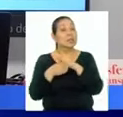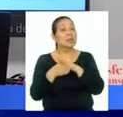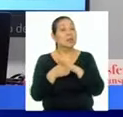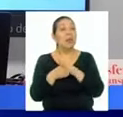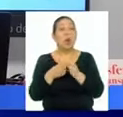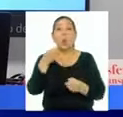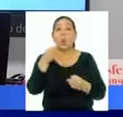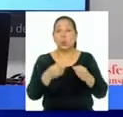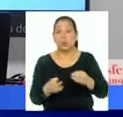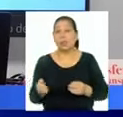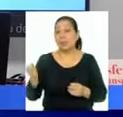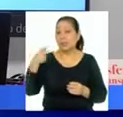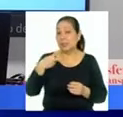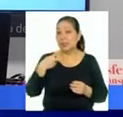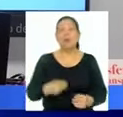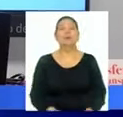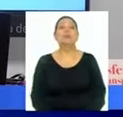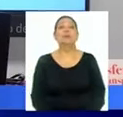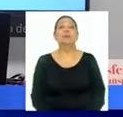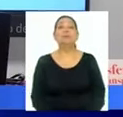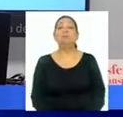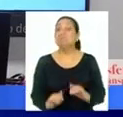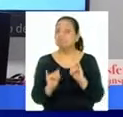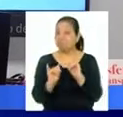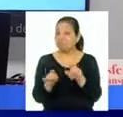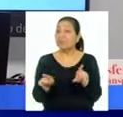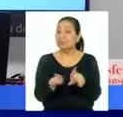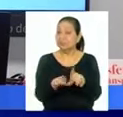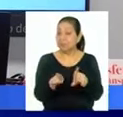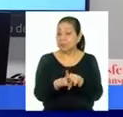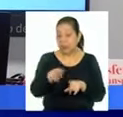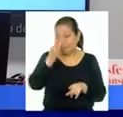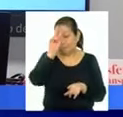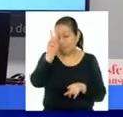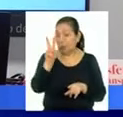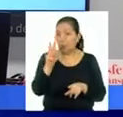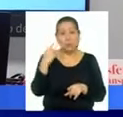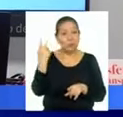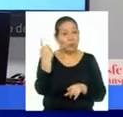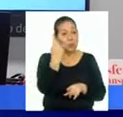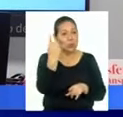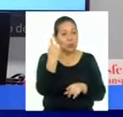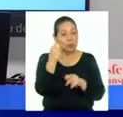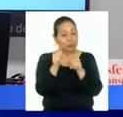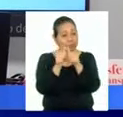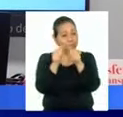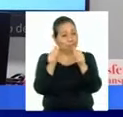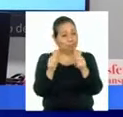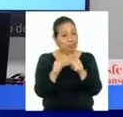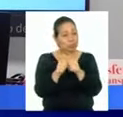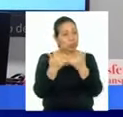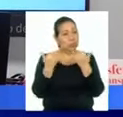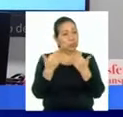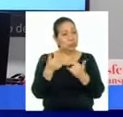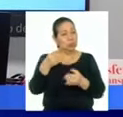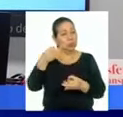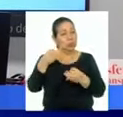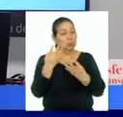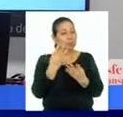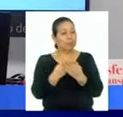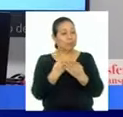justicia. En segundo lugar, dejamos también al país un solo modelo procesal penal vigente a nivel